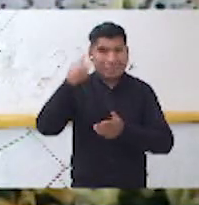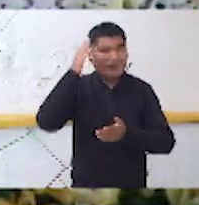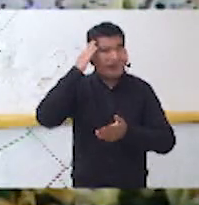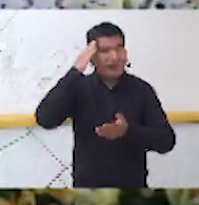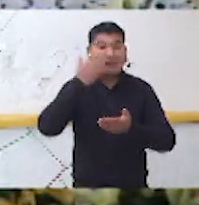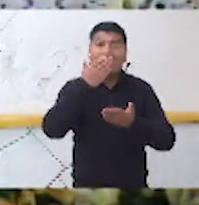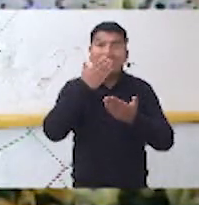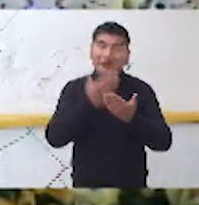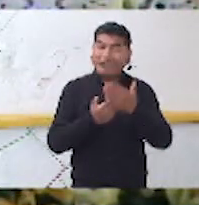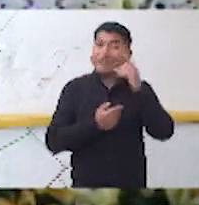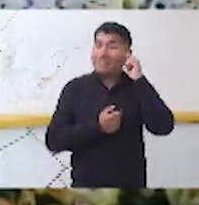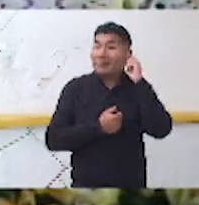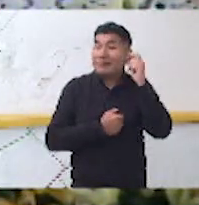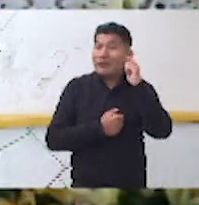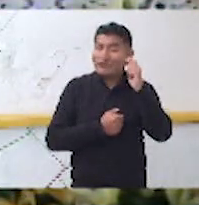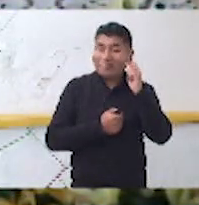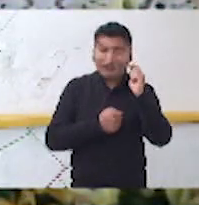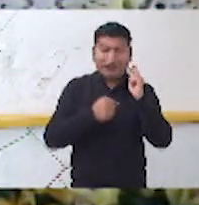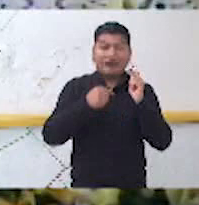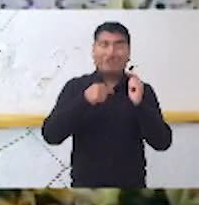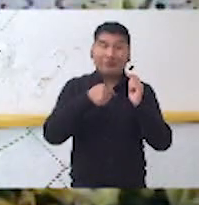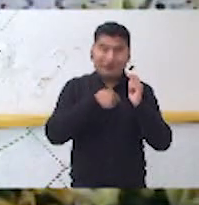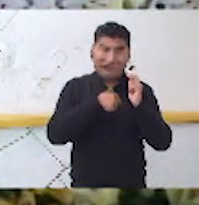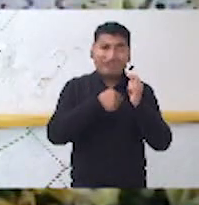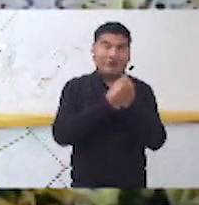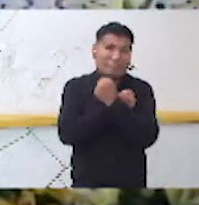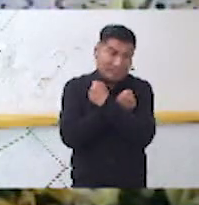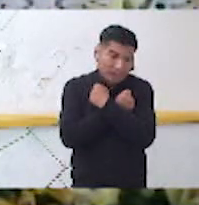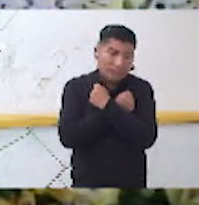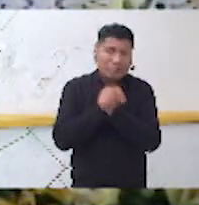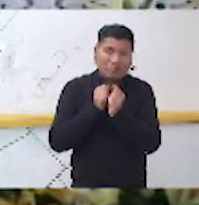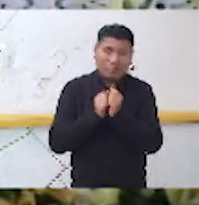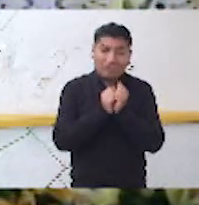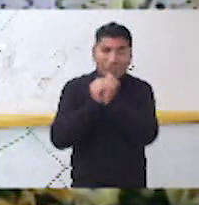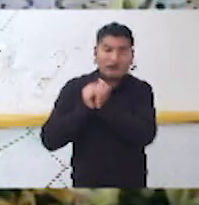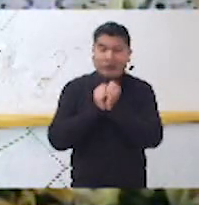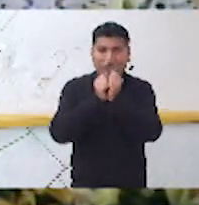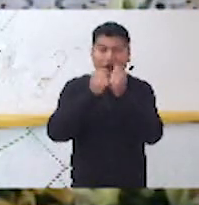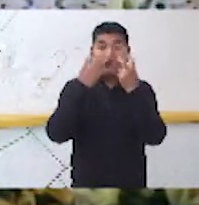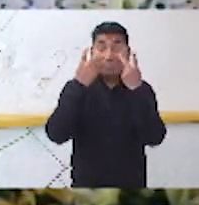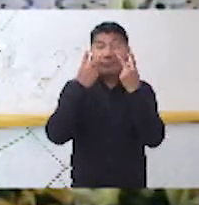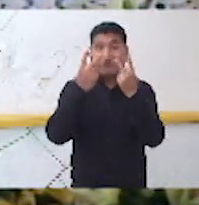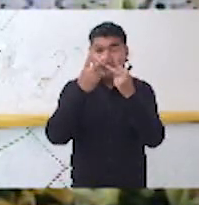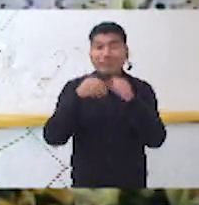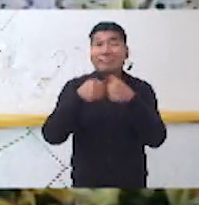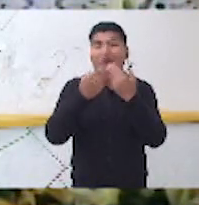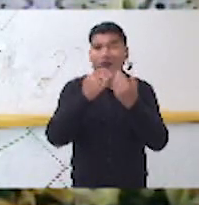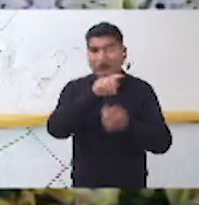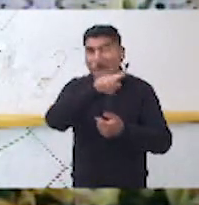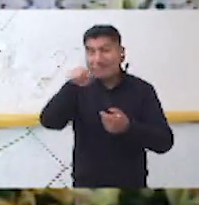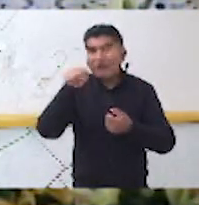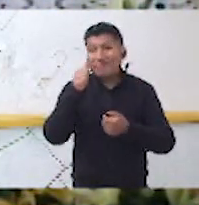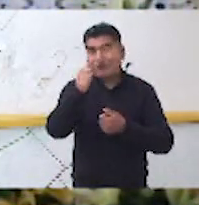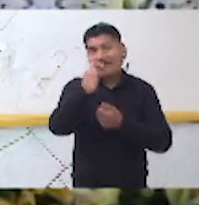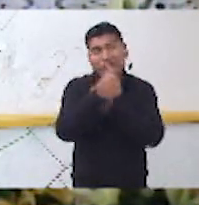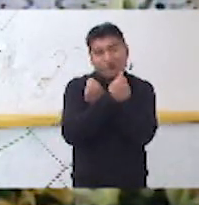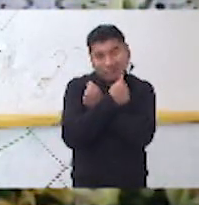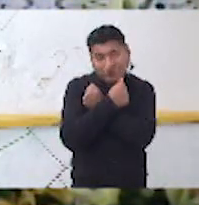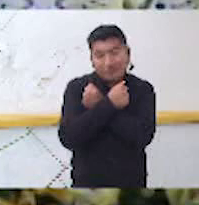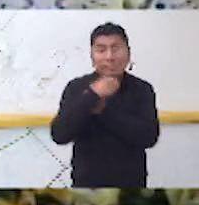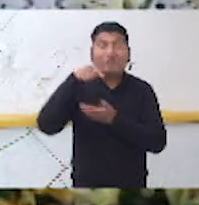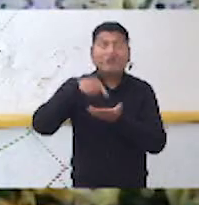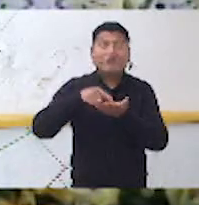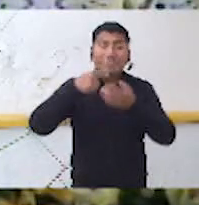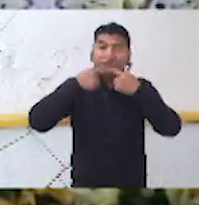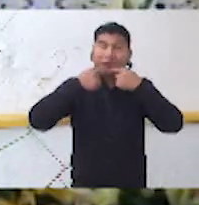primer testimonio es el amor mutuo. Miren cómo se quieren. Así